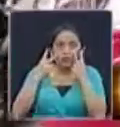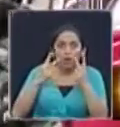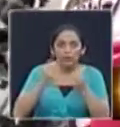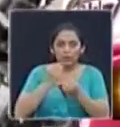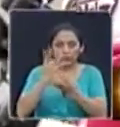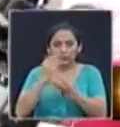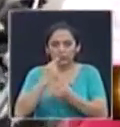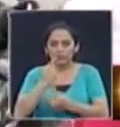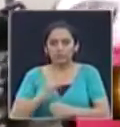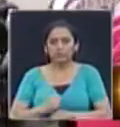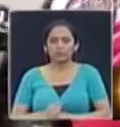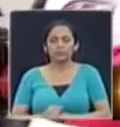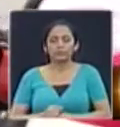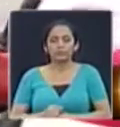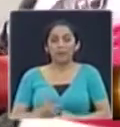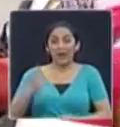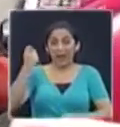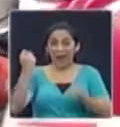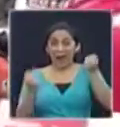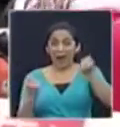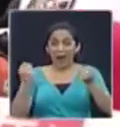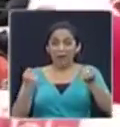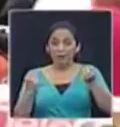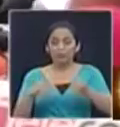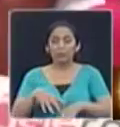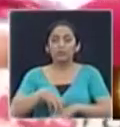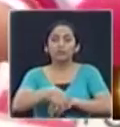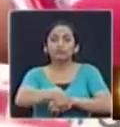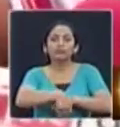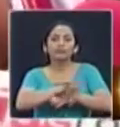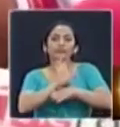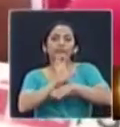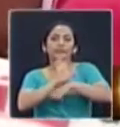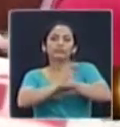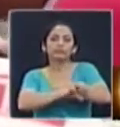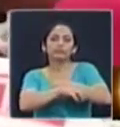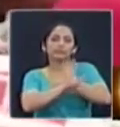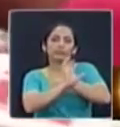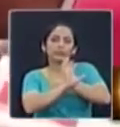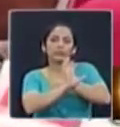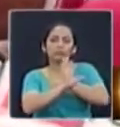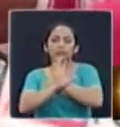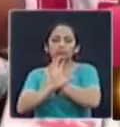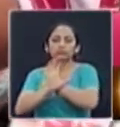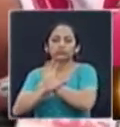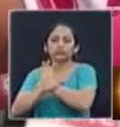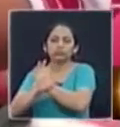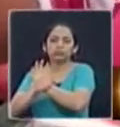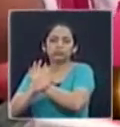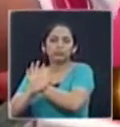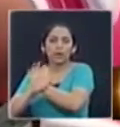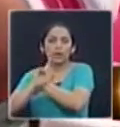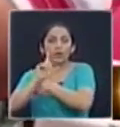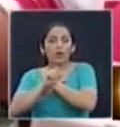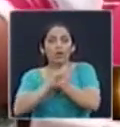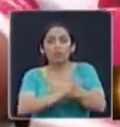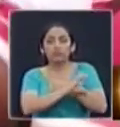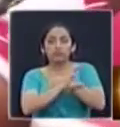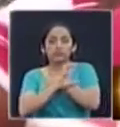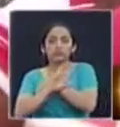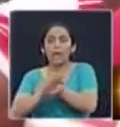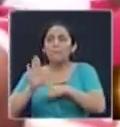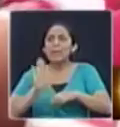El camión venía alzado al balde y a lo que ya iba, la gente le venía pitando, pero ni siquiera le paró